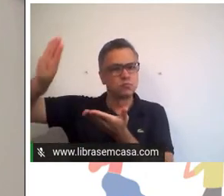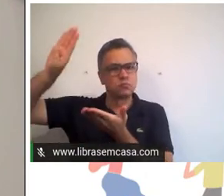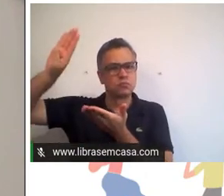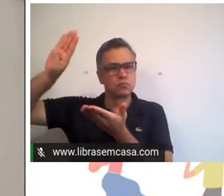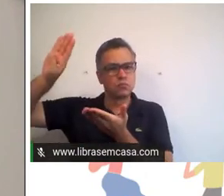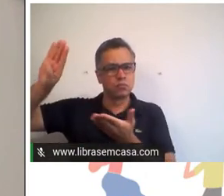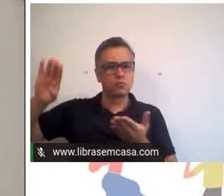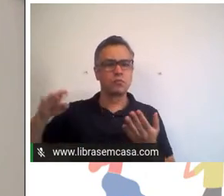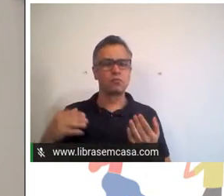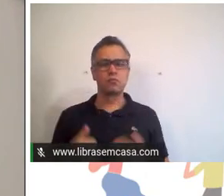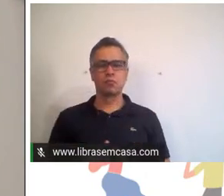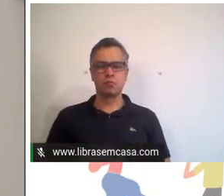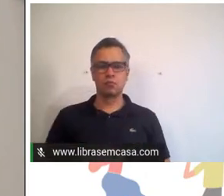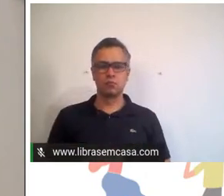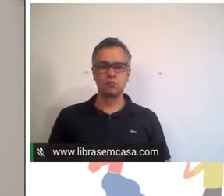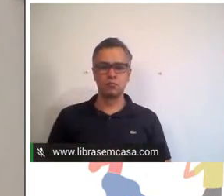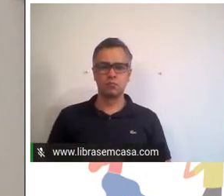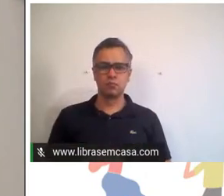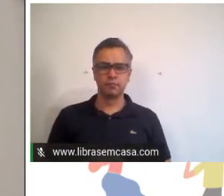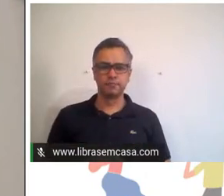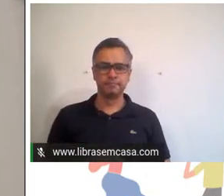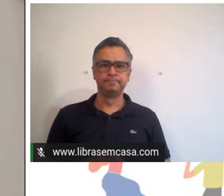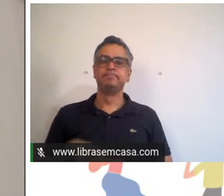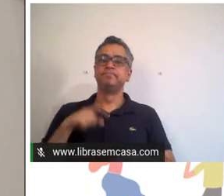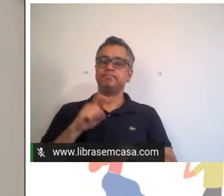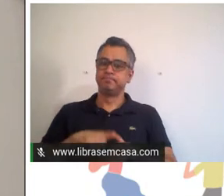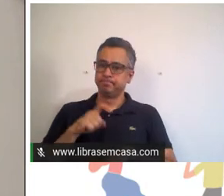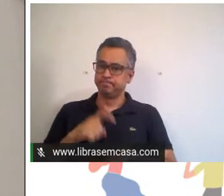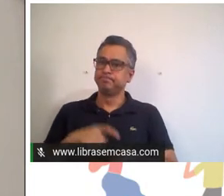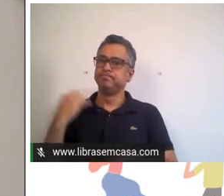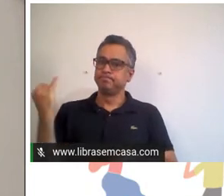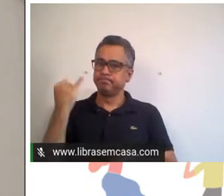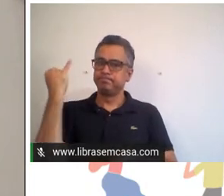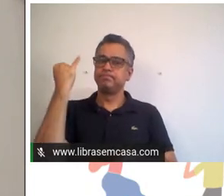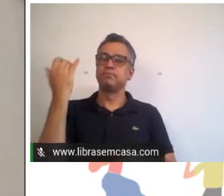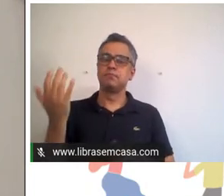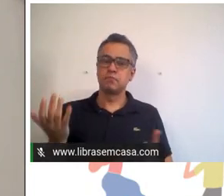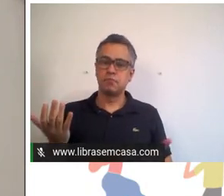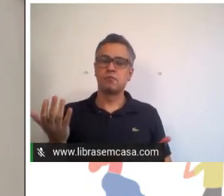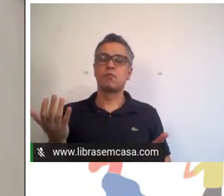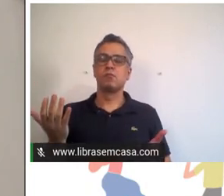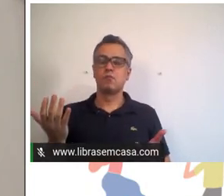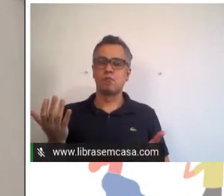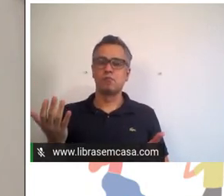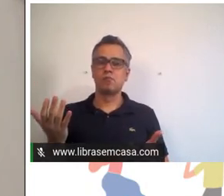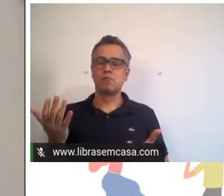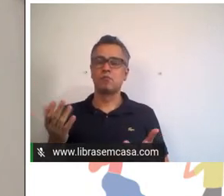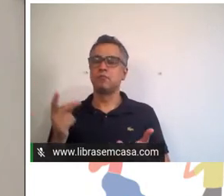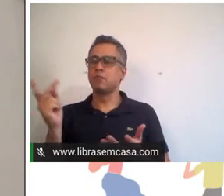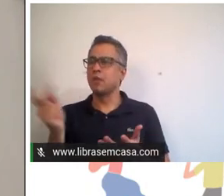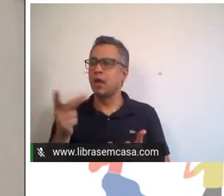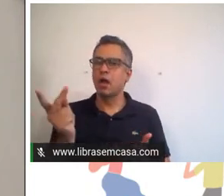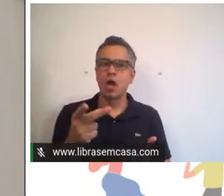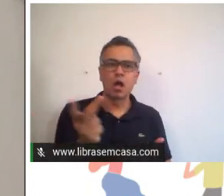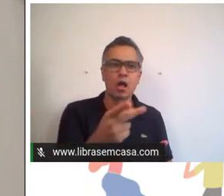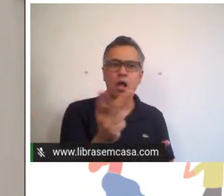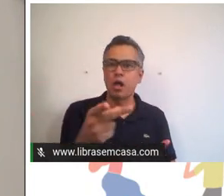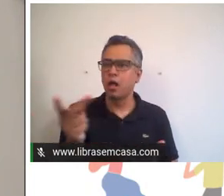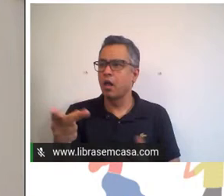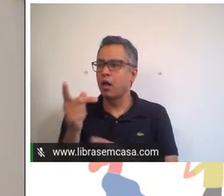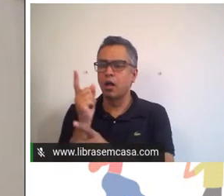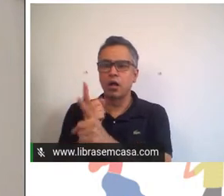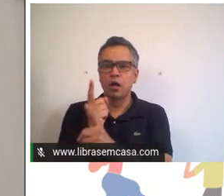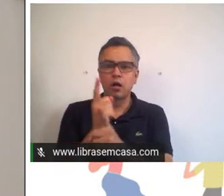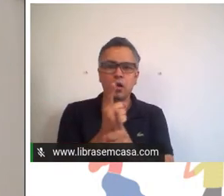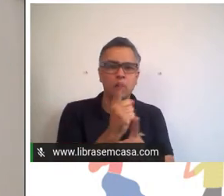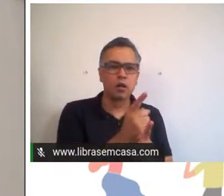estas resistencias. Y es un momento para eso, ¿no? También para encontrar tanto lo que falla